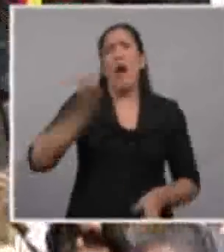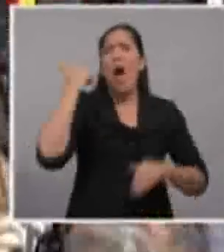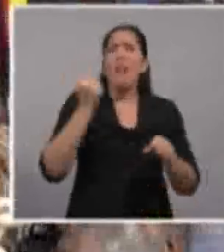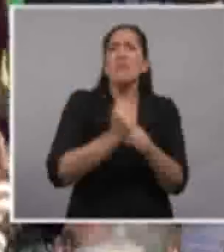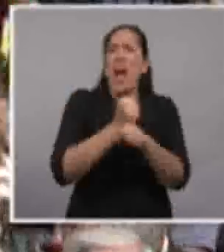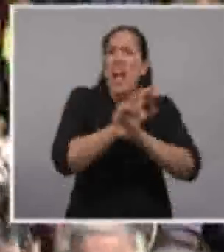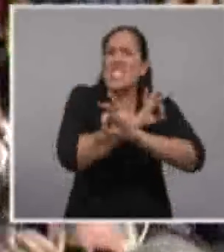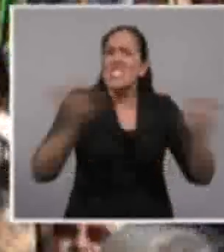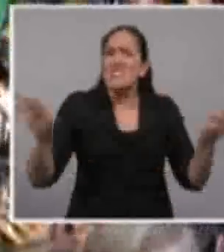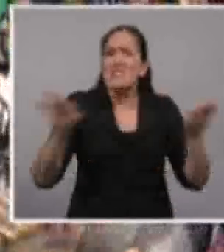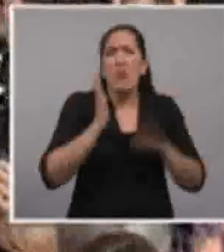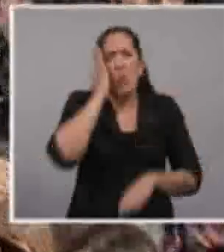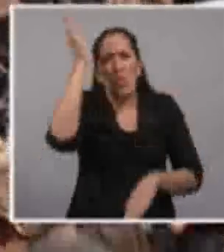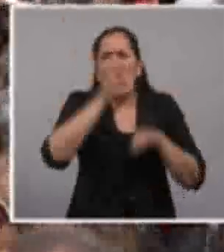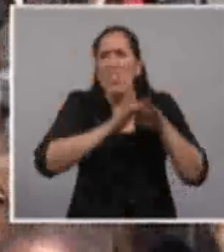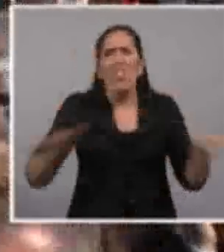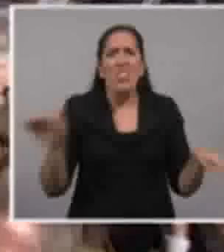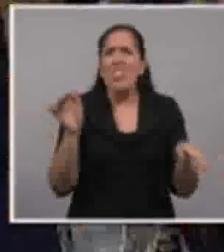paralizada.